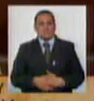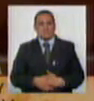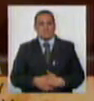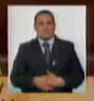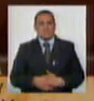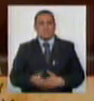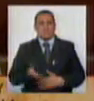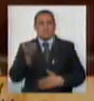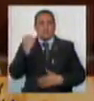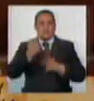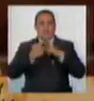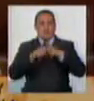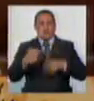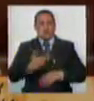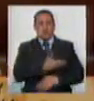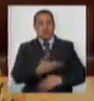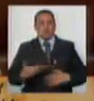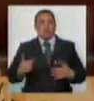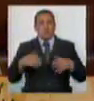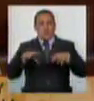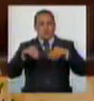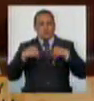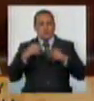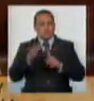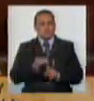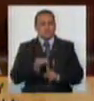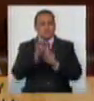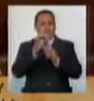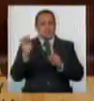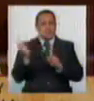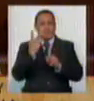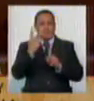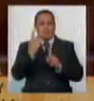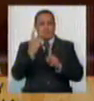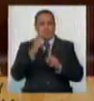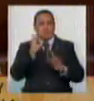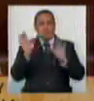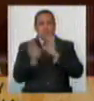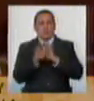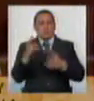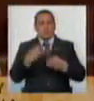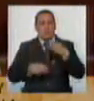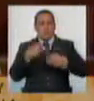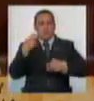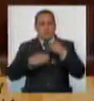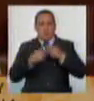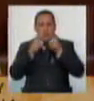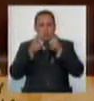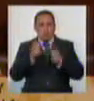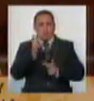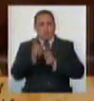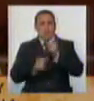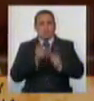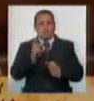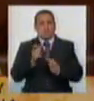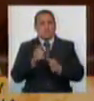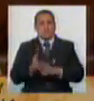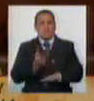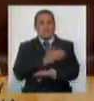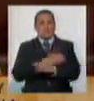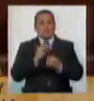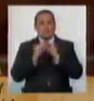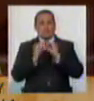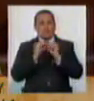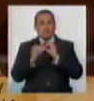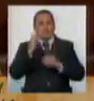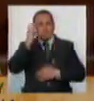Desde el inicio de nuestro gobierno asumimos como prioridad el problema de la seguridad ciudadana.